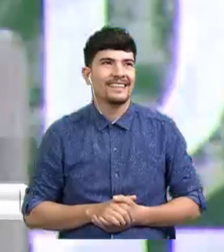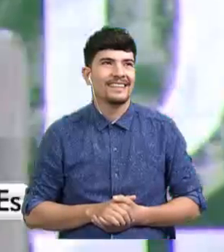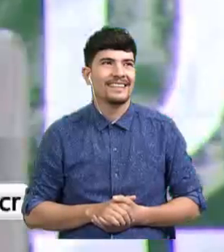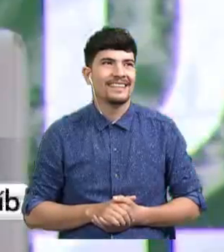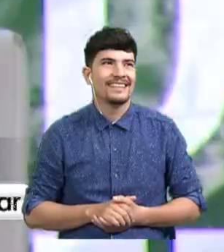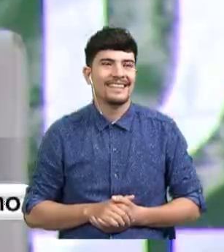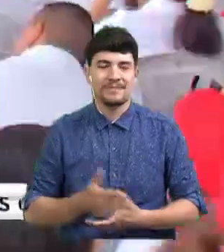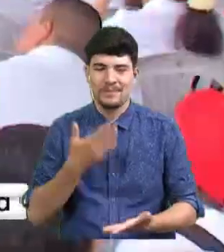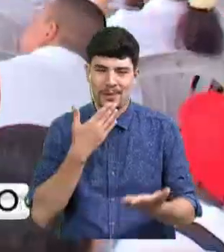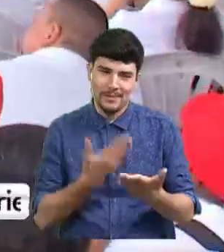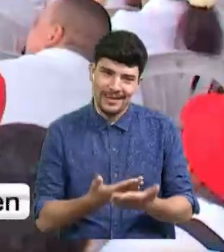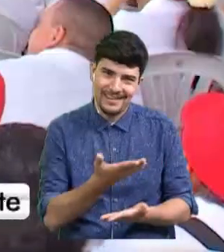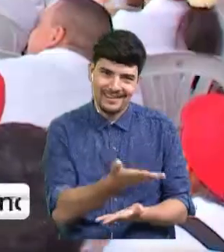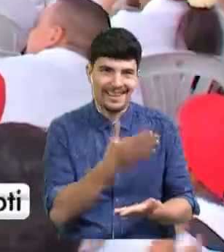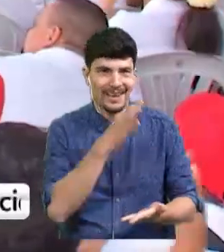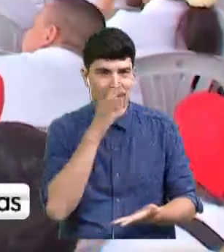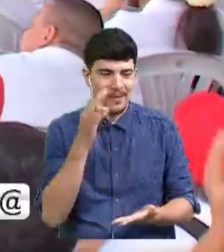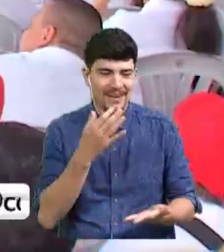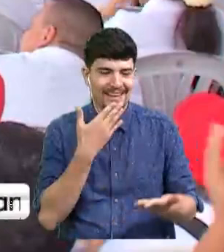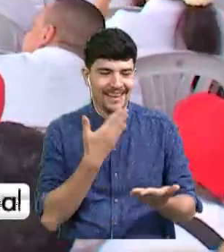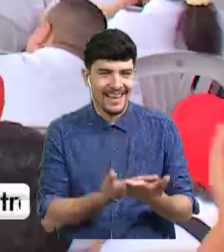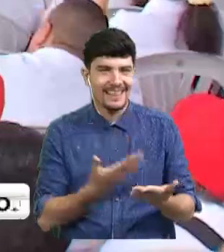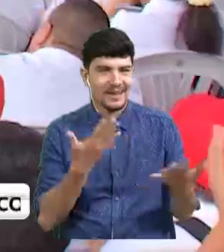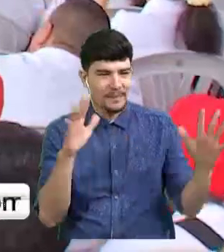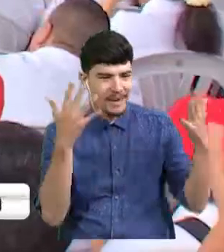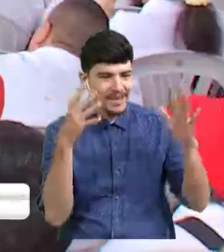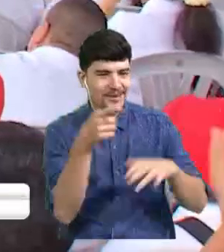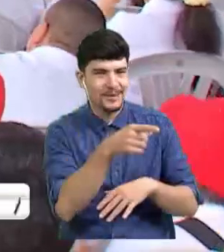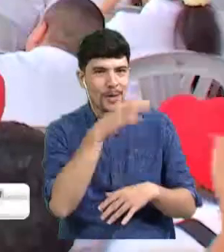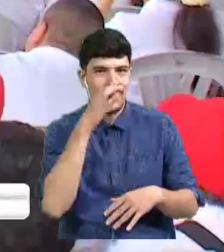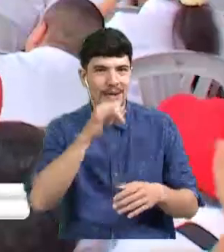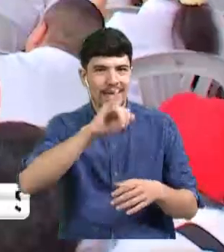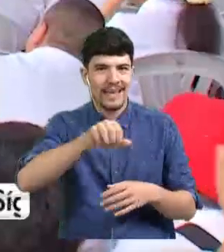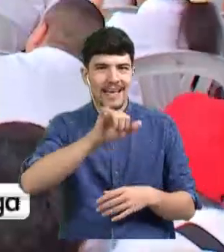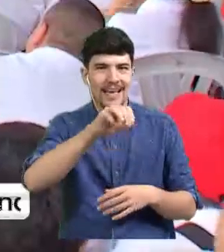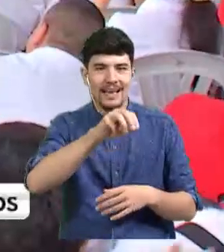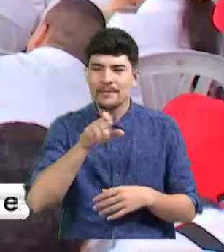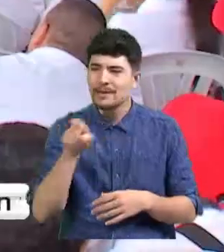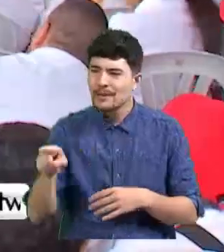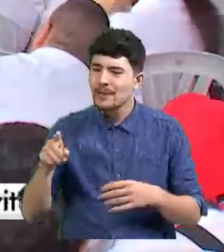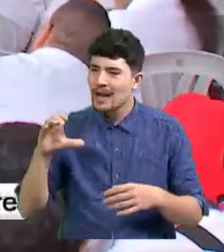Bueno, muy bien, Jaime, un aplauso para Jaime, que y Camilo,